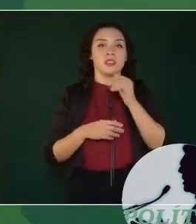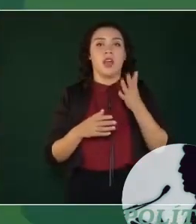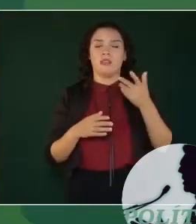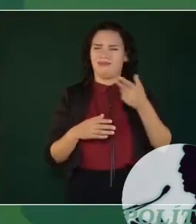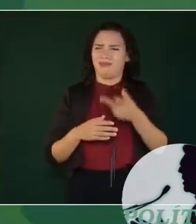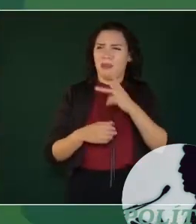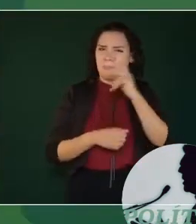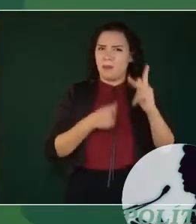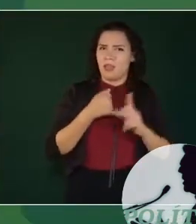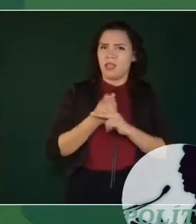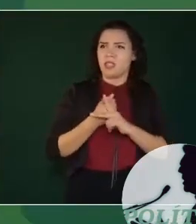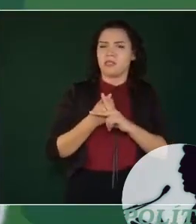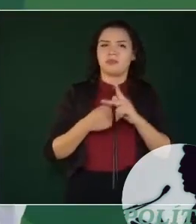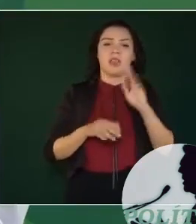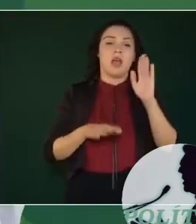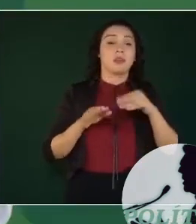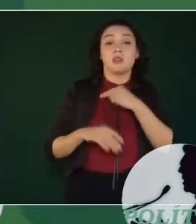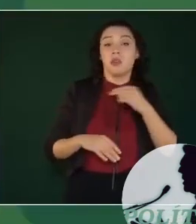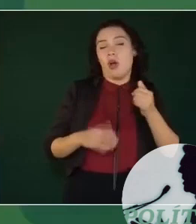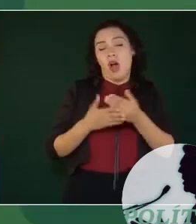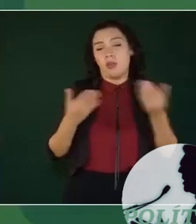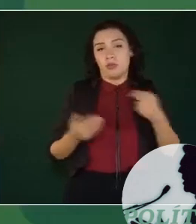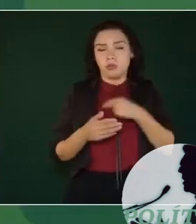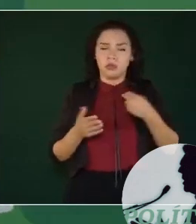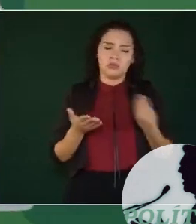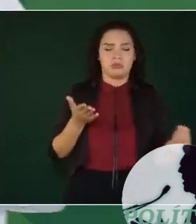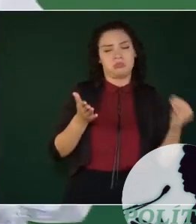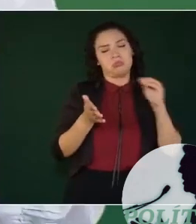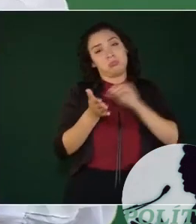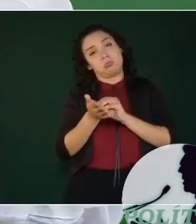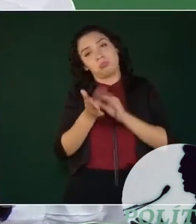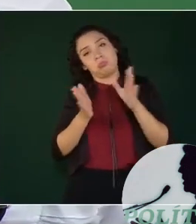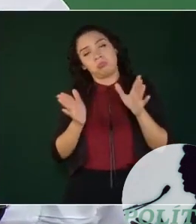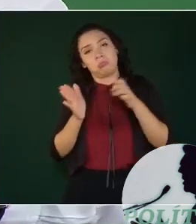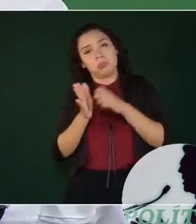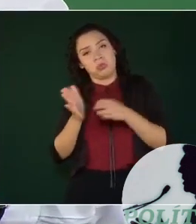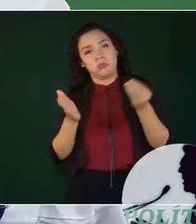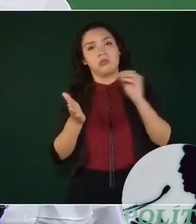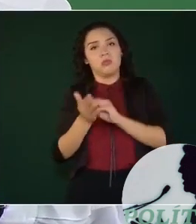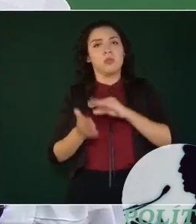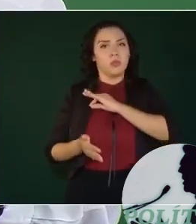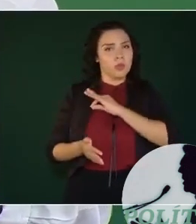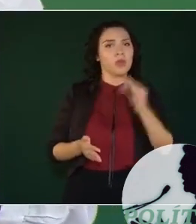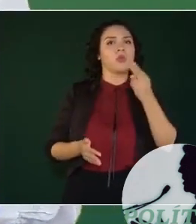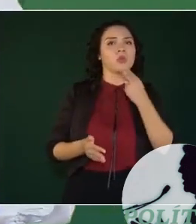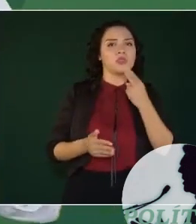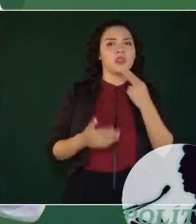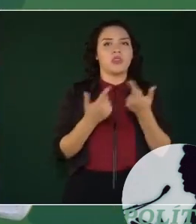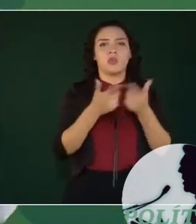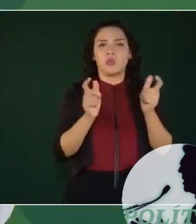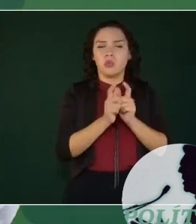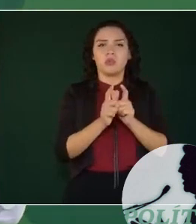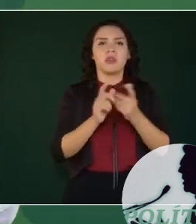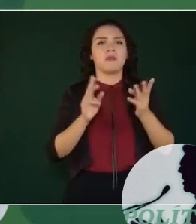militarizado. Apenas planteamos, mediante una reforma constitucional, utilizar a las